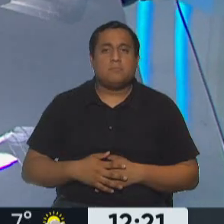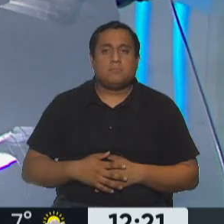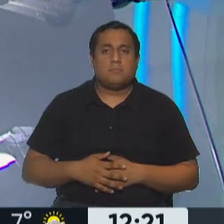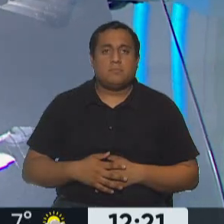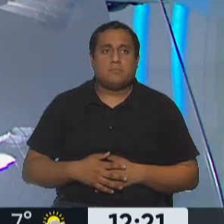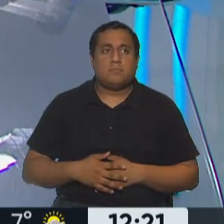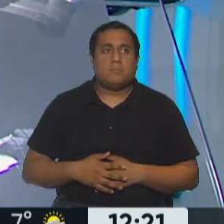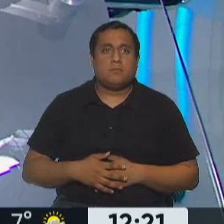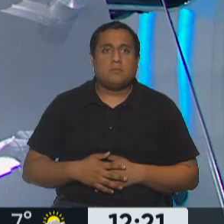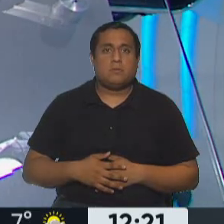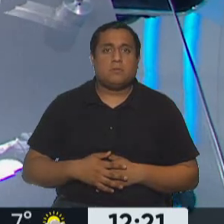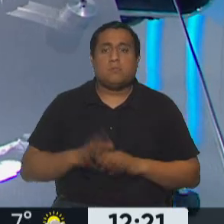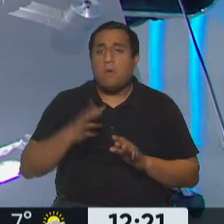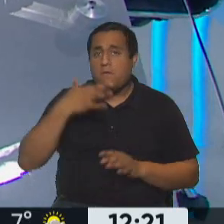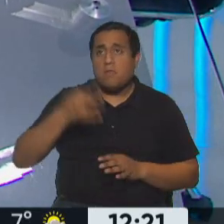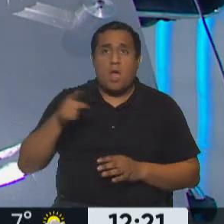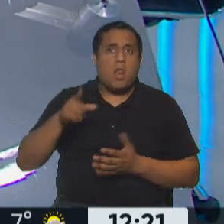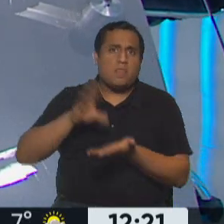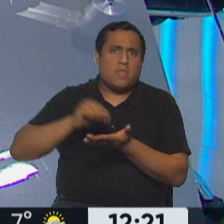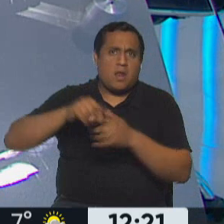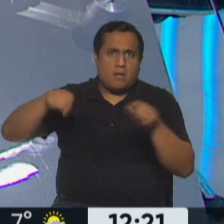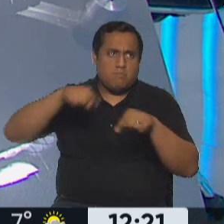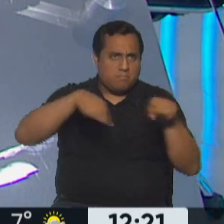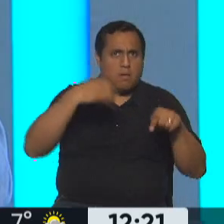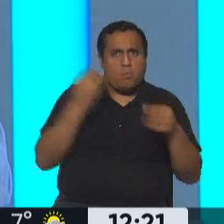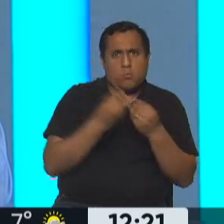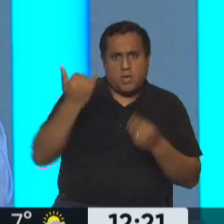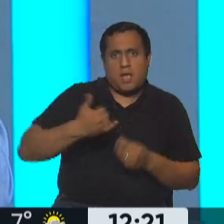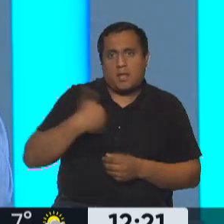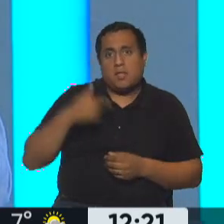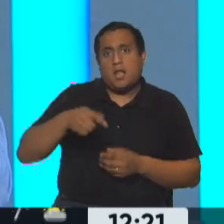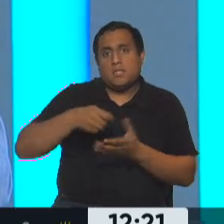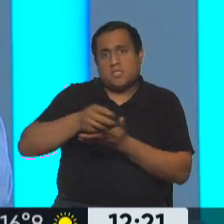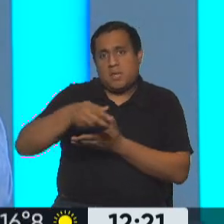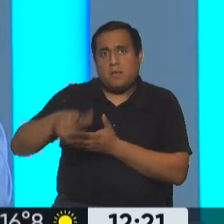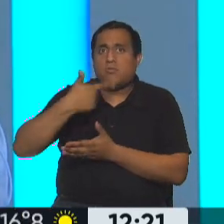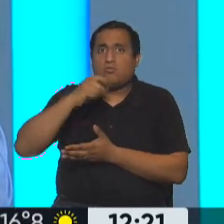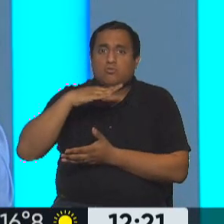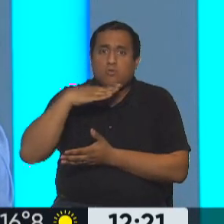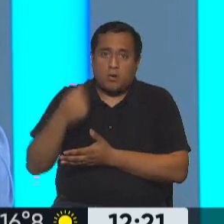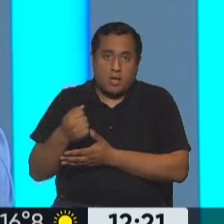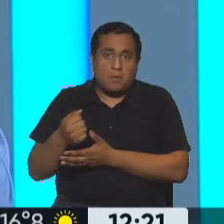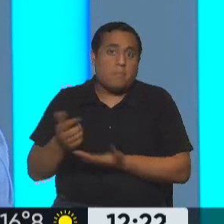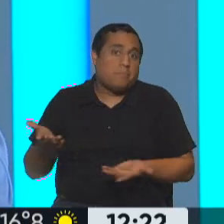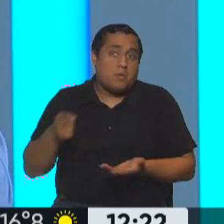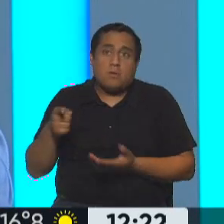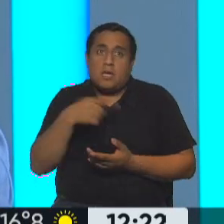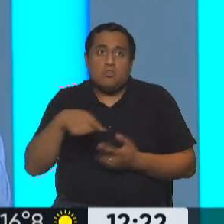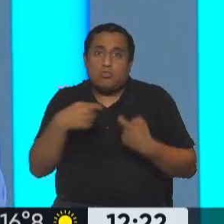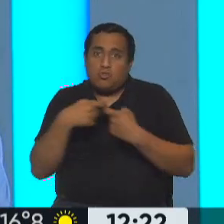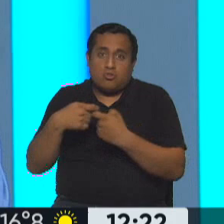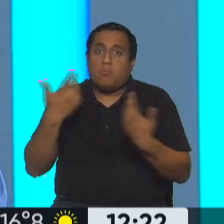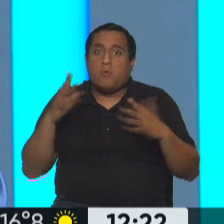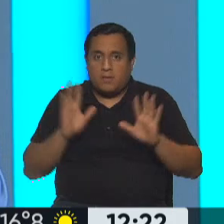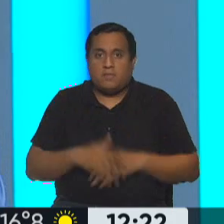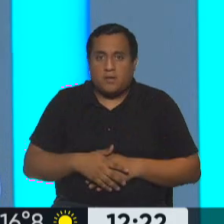ningún juicio de valor. Es uno de los más grandes terratenientes de la República Argentina y siembra soja. Y así que probablemente haya alguna sociedad entre ellos. Por eso es